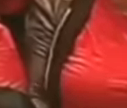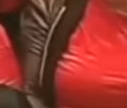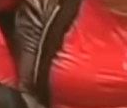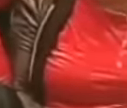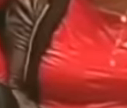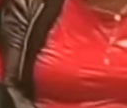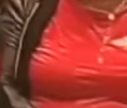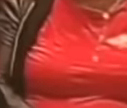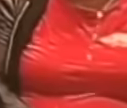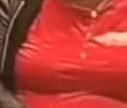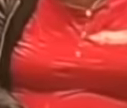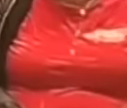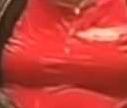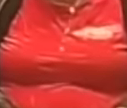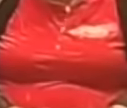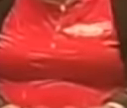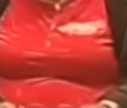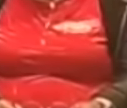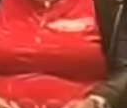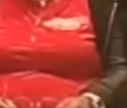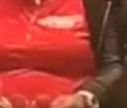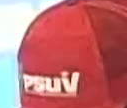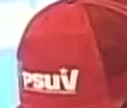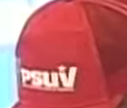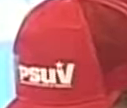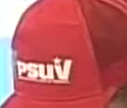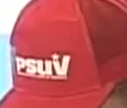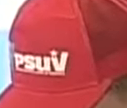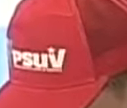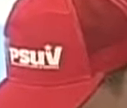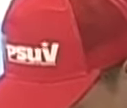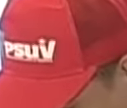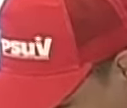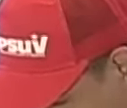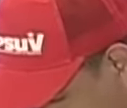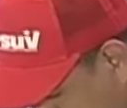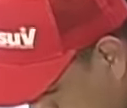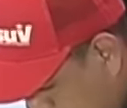de cordero. Todos sabemos quiénes son, son una sanguijuela.